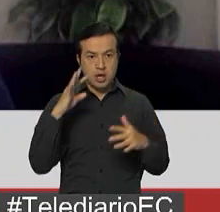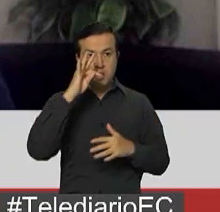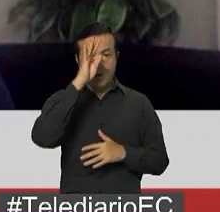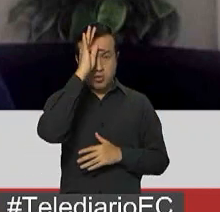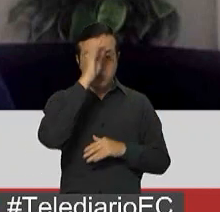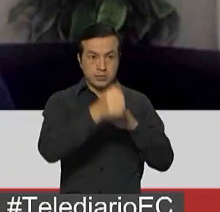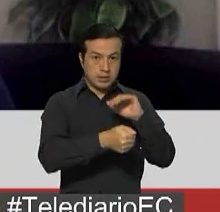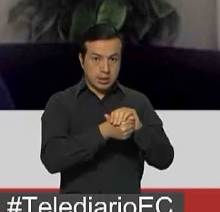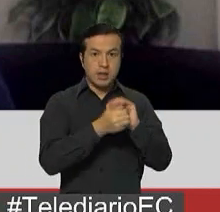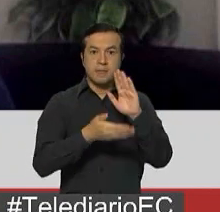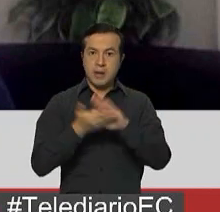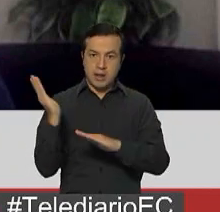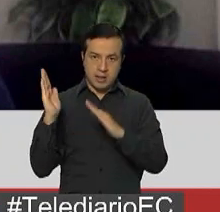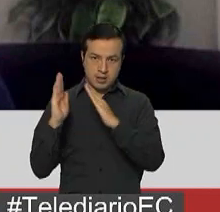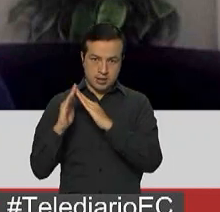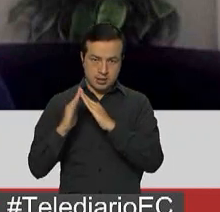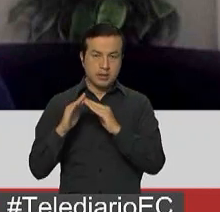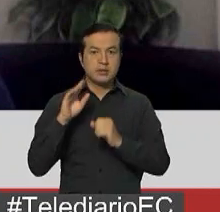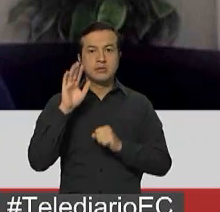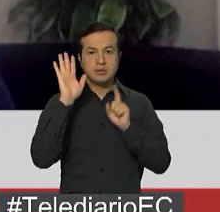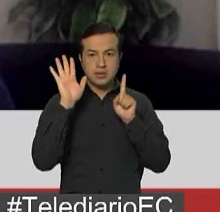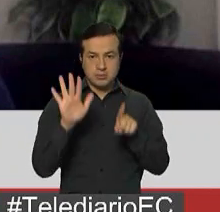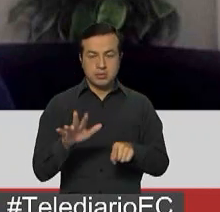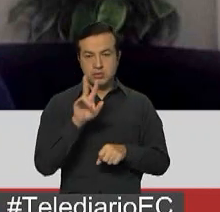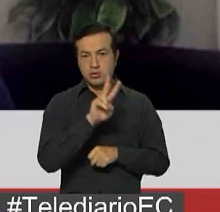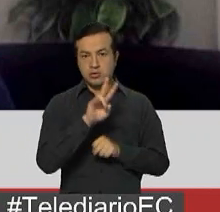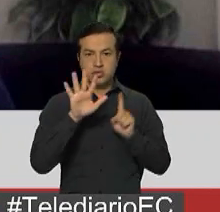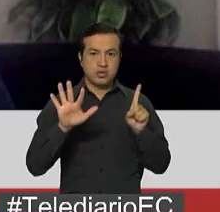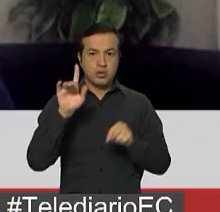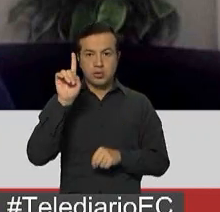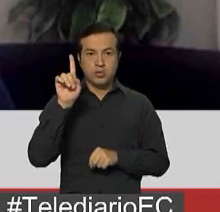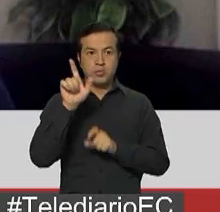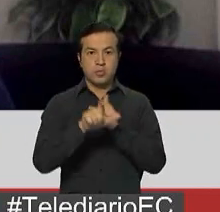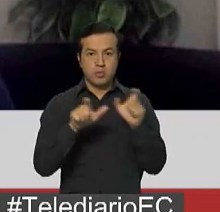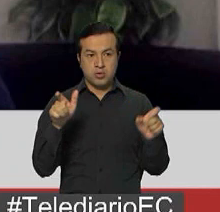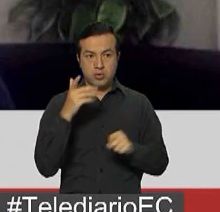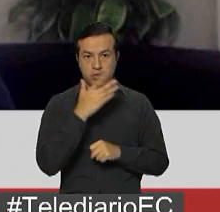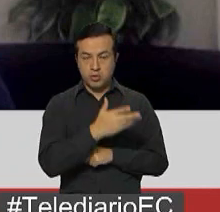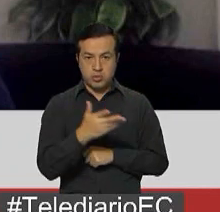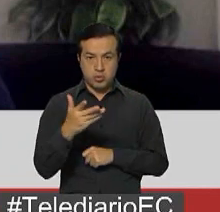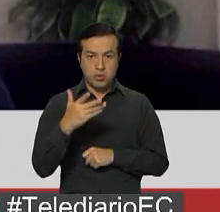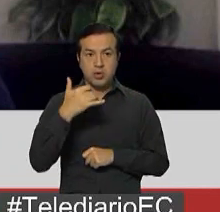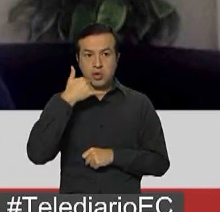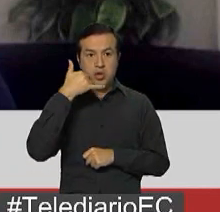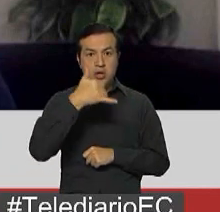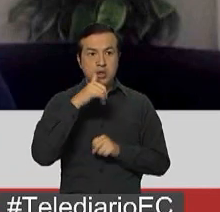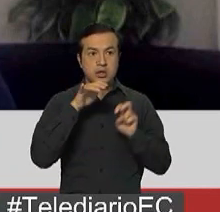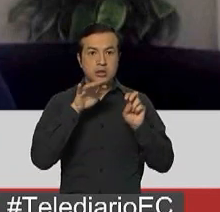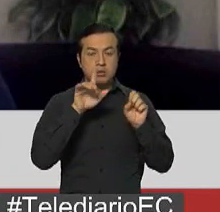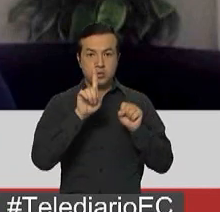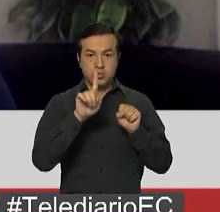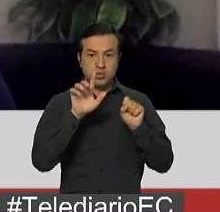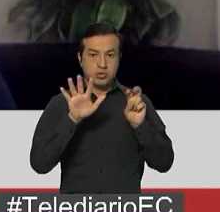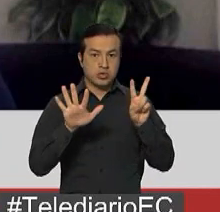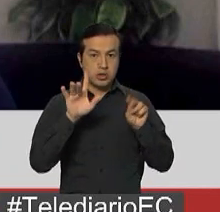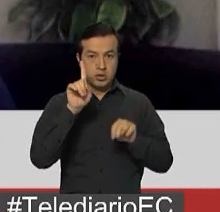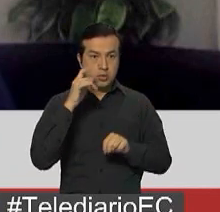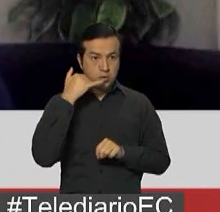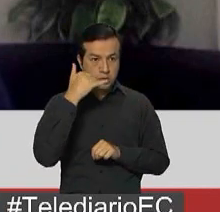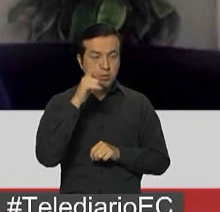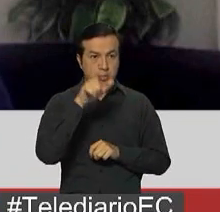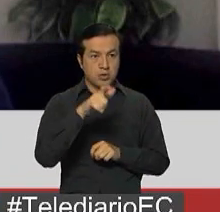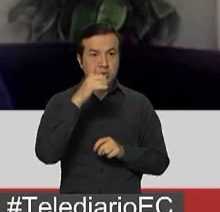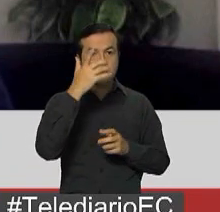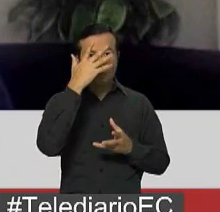y 6 mil 261 casos con alta epidemiológica a través del 171